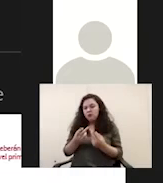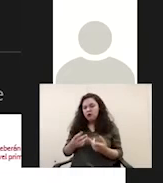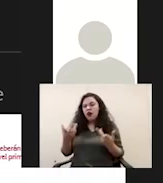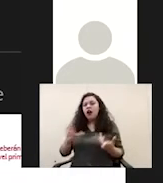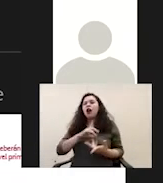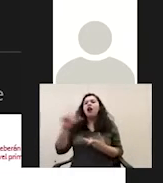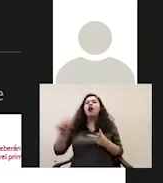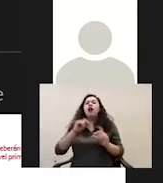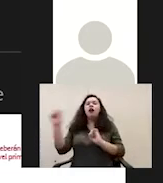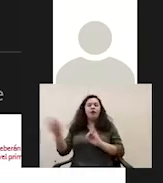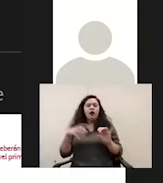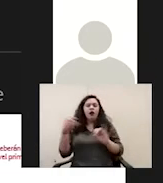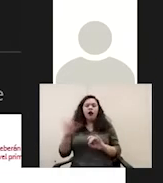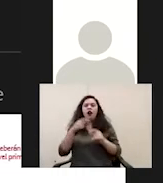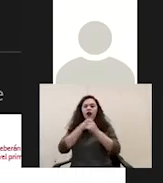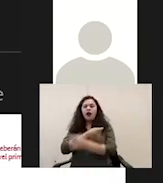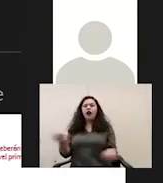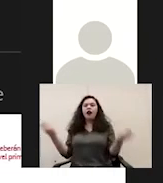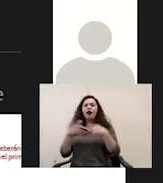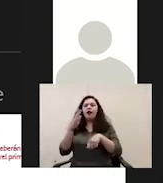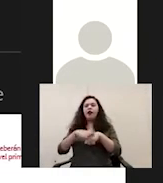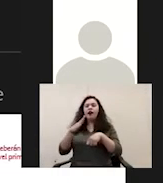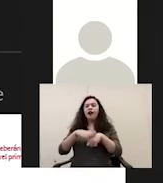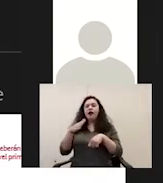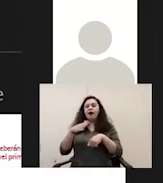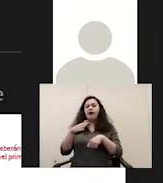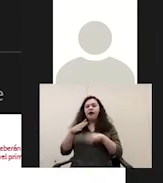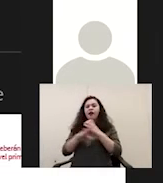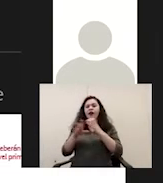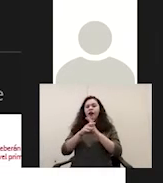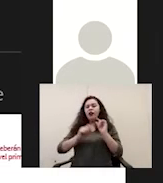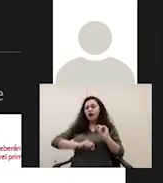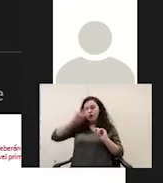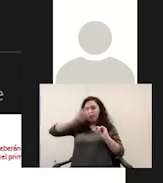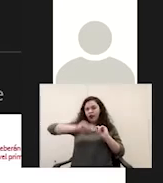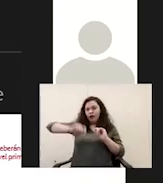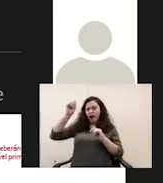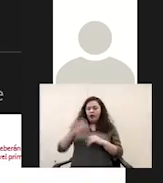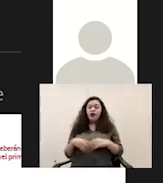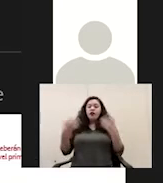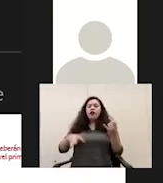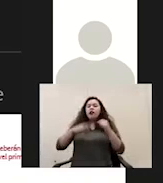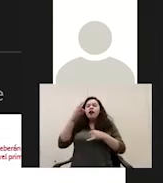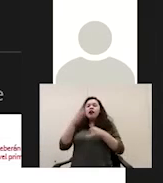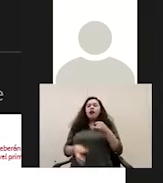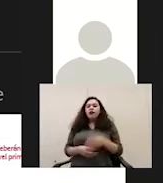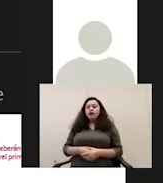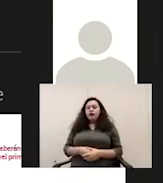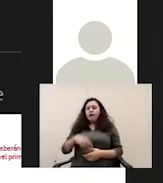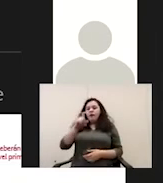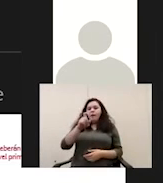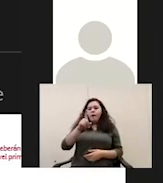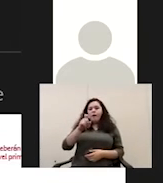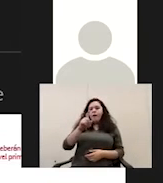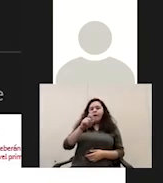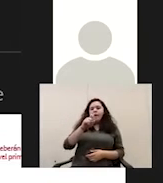a pequeños que son muy susceptibles a enfermedades gastrointestinales. Y bueno, por último es usar agua y materia